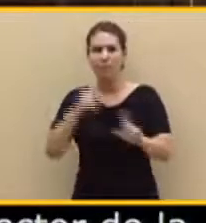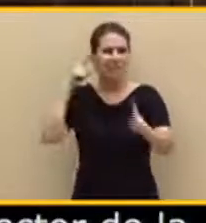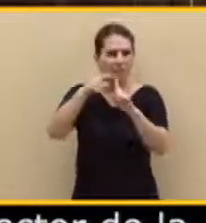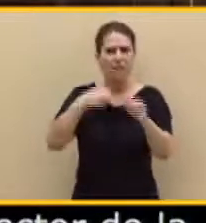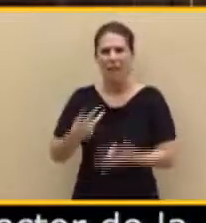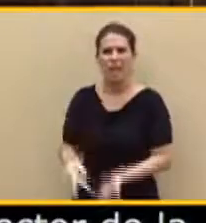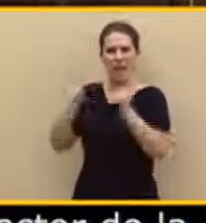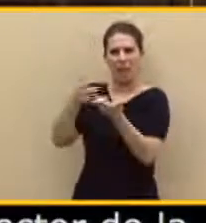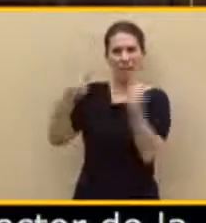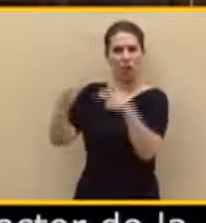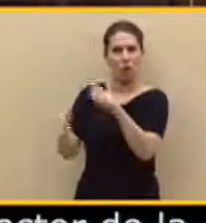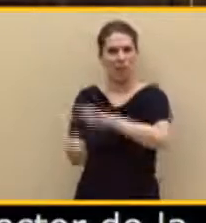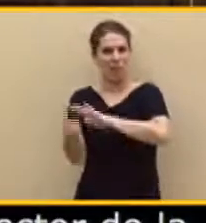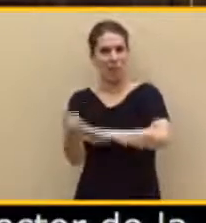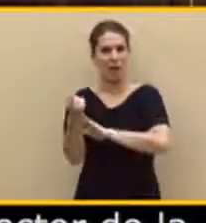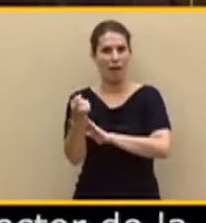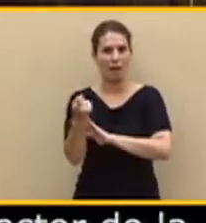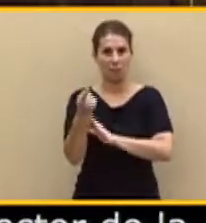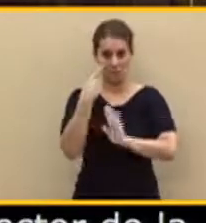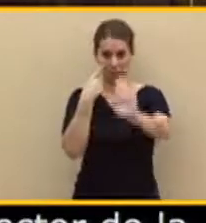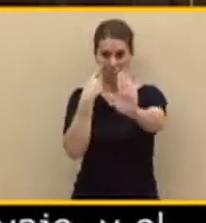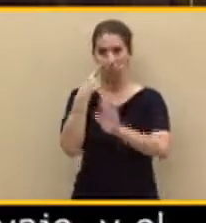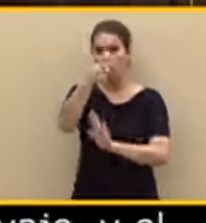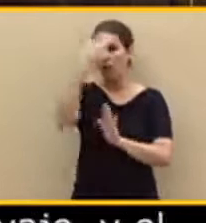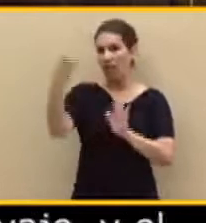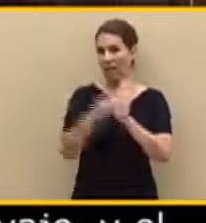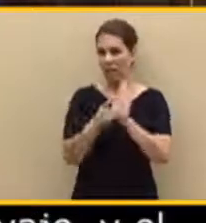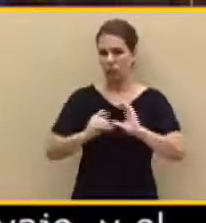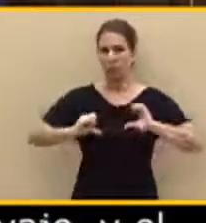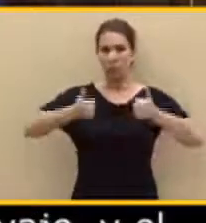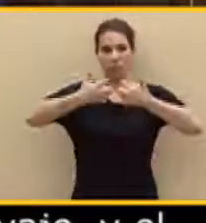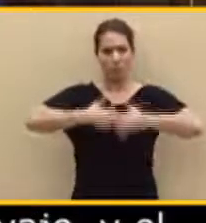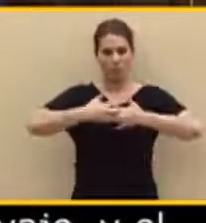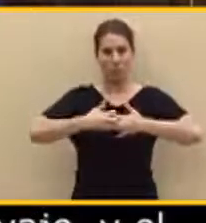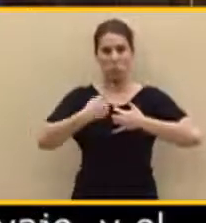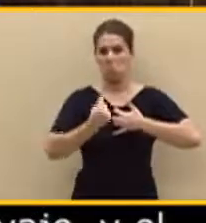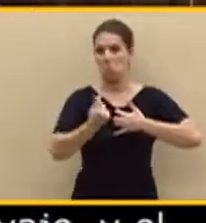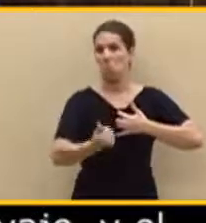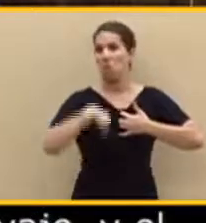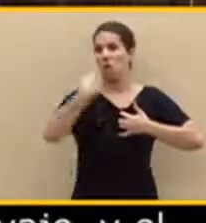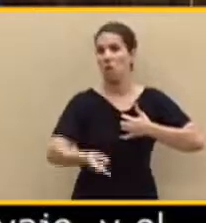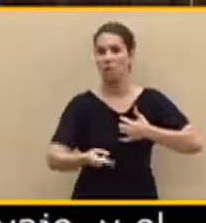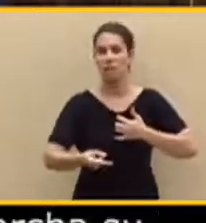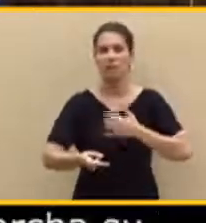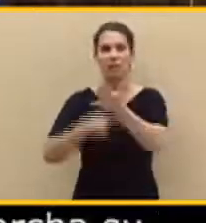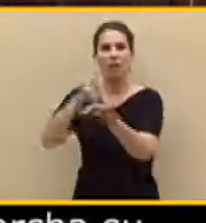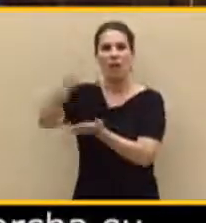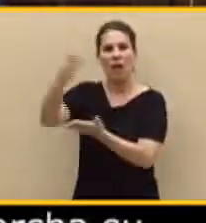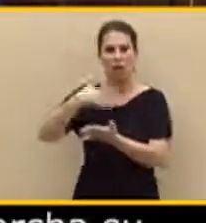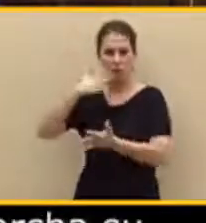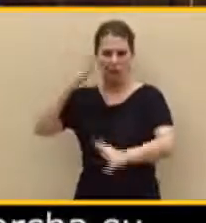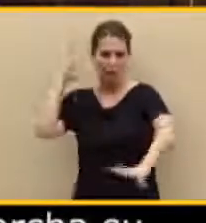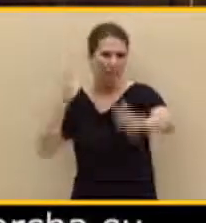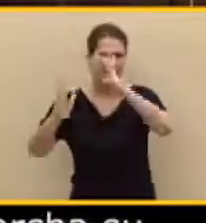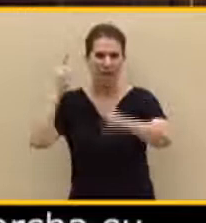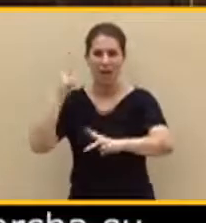miren, solo unos días después de poner en marcha su real decreto, señorías del Gobierno, los buitres financieros de JP Morgan van a hacer caja, y bien que